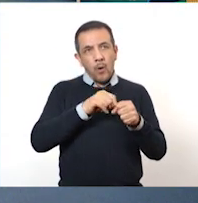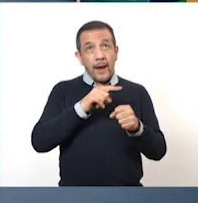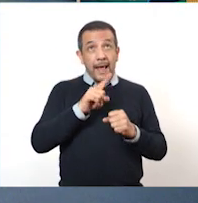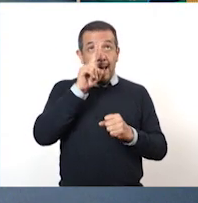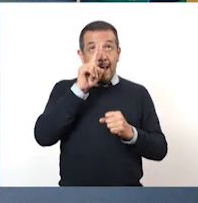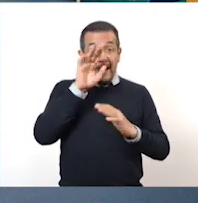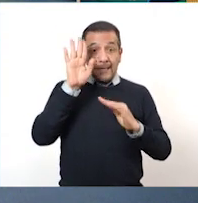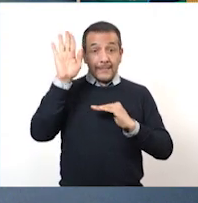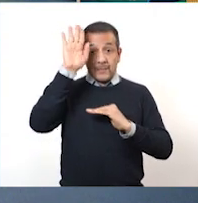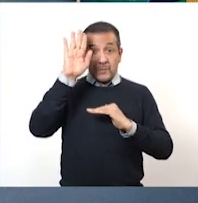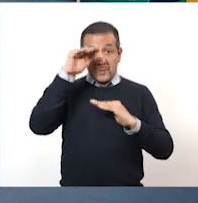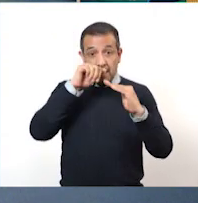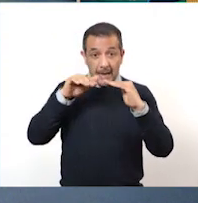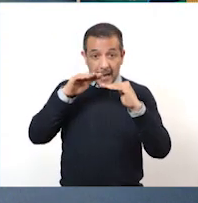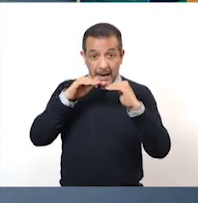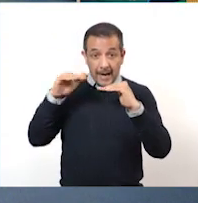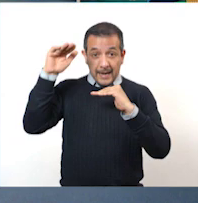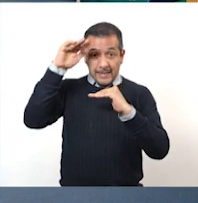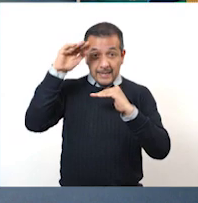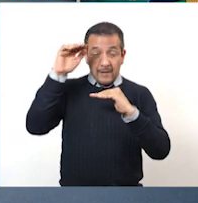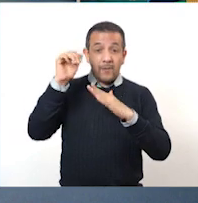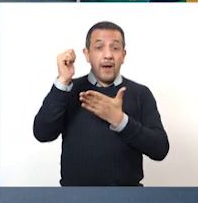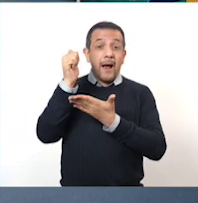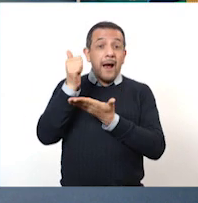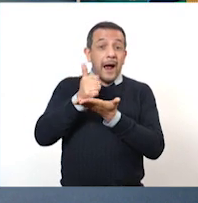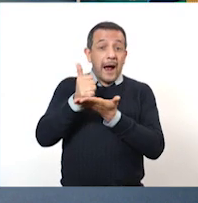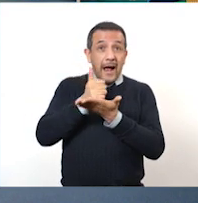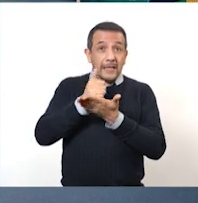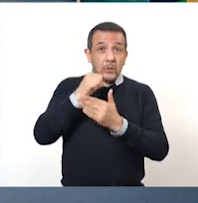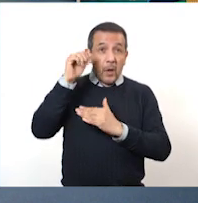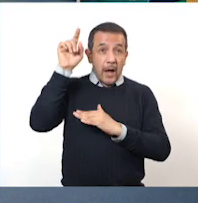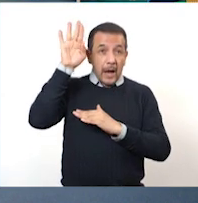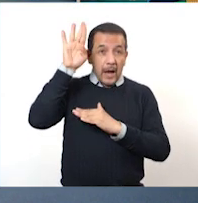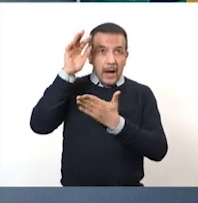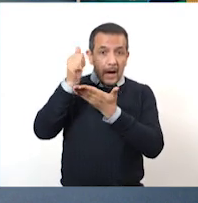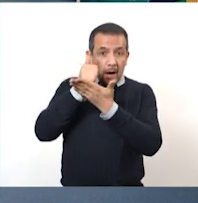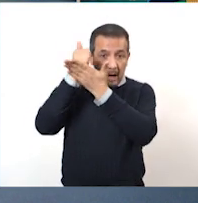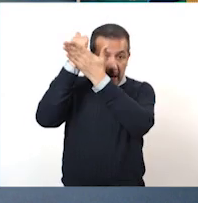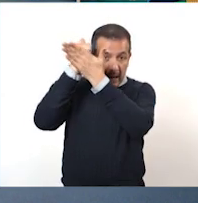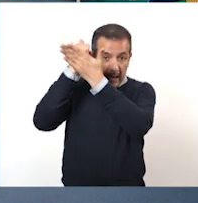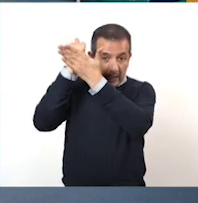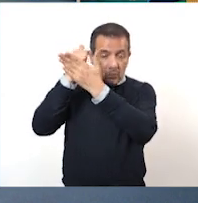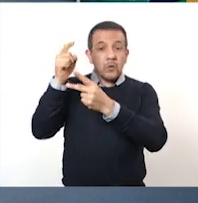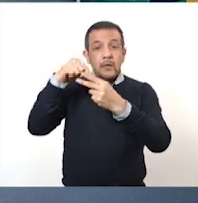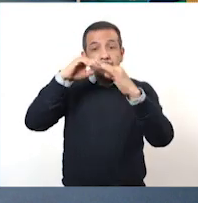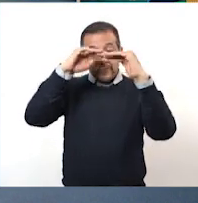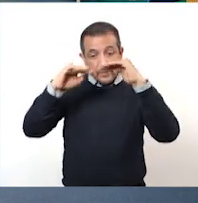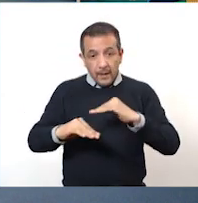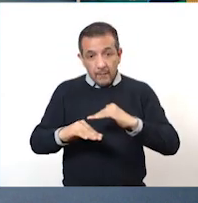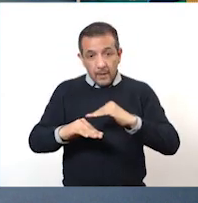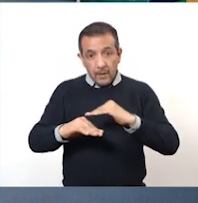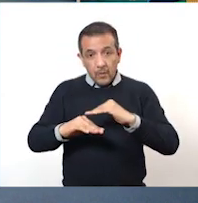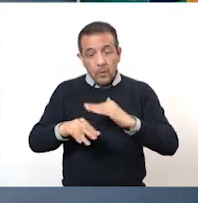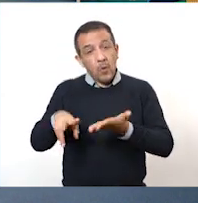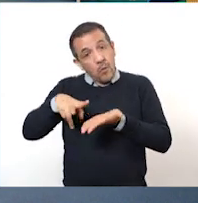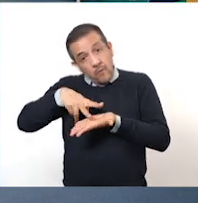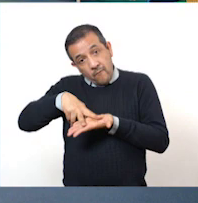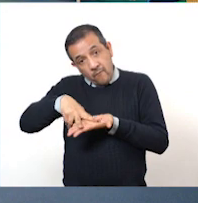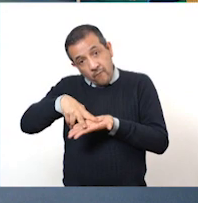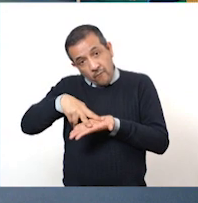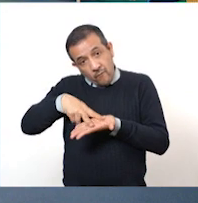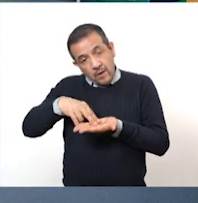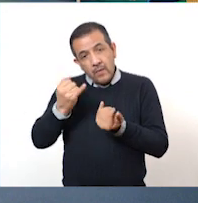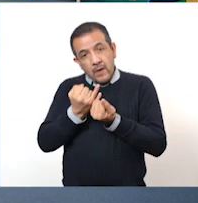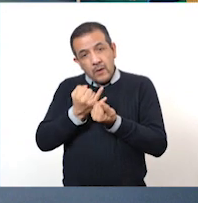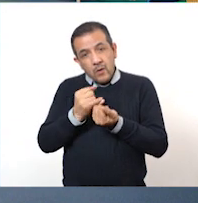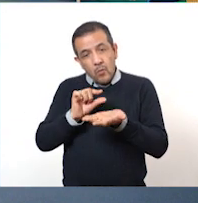hacia arriba va a ser el azul, como el cielo, ¿te parece? Muy bien. Vamos a hacer una relación entre el color y lo que vemos. Hacia abajo va a ser el verde,